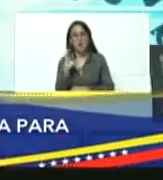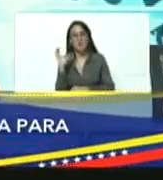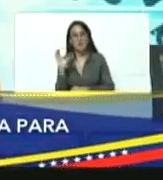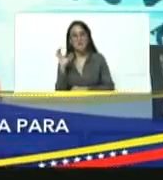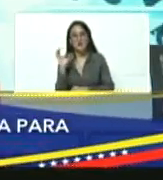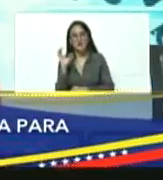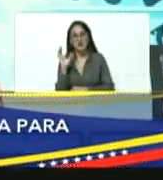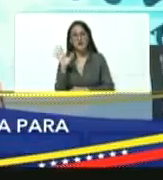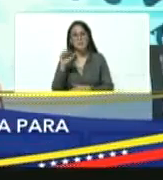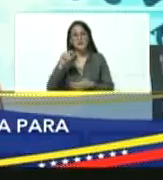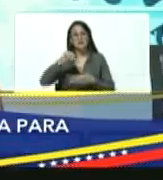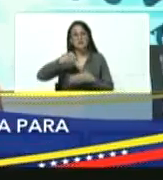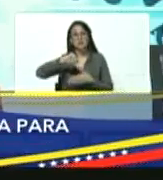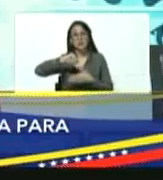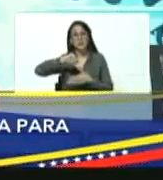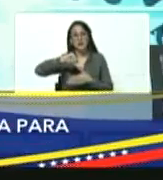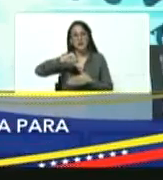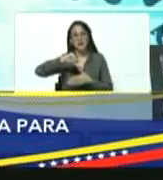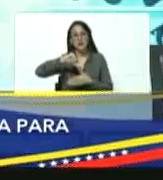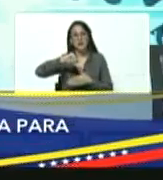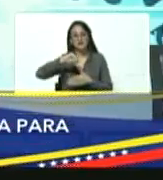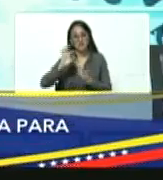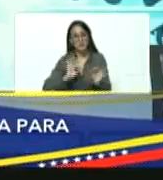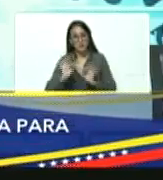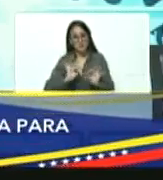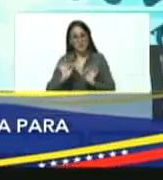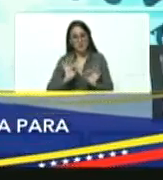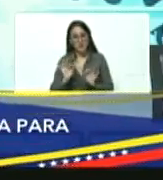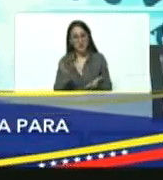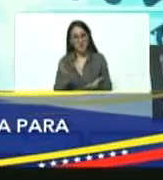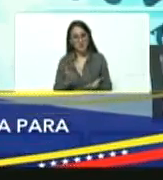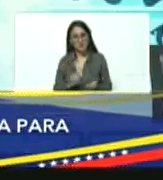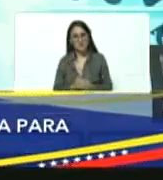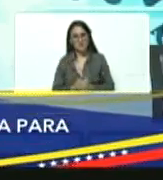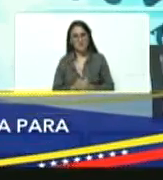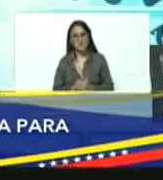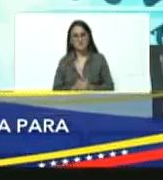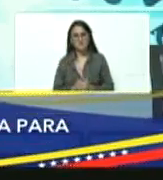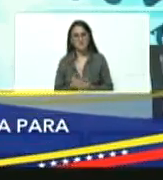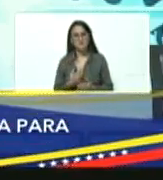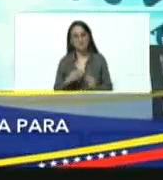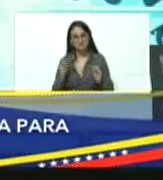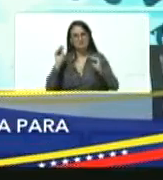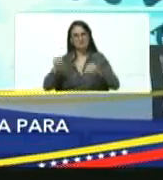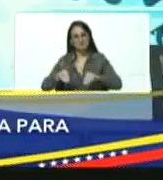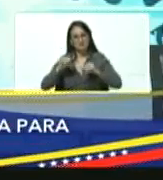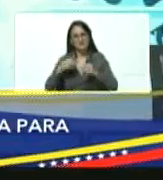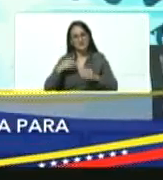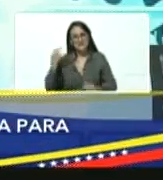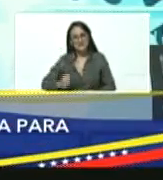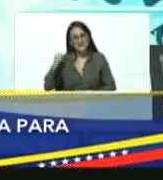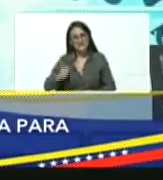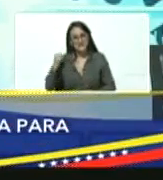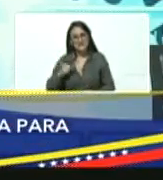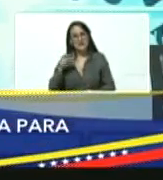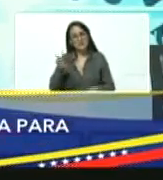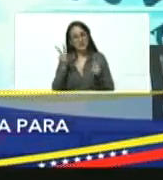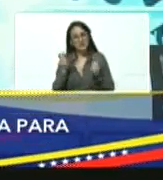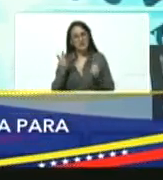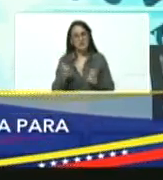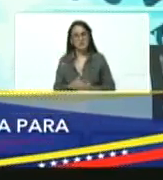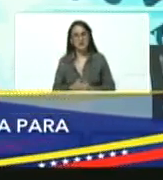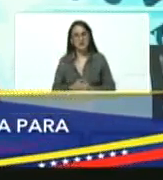y de Sudamérica. Preparémonos para esa vocación exportadora. Yo insisto en el tema. Ustedes